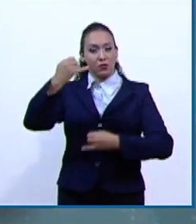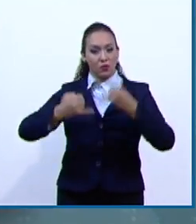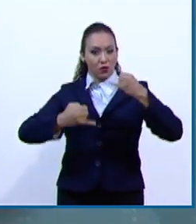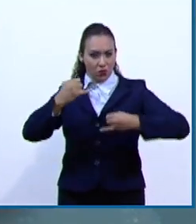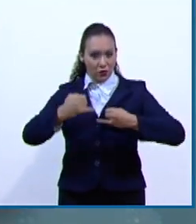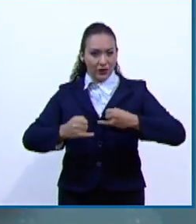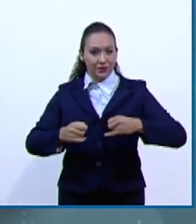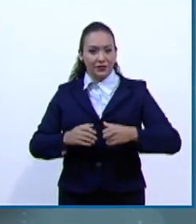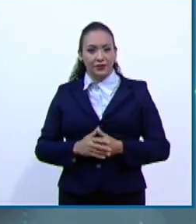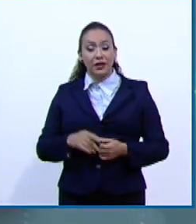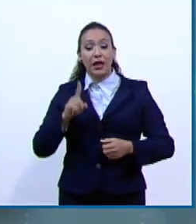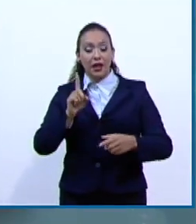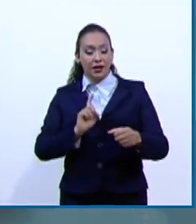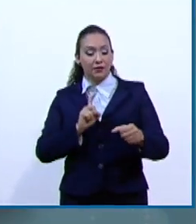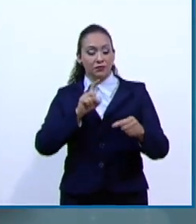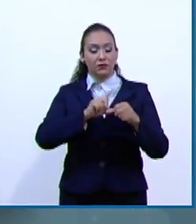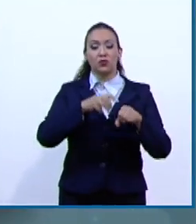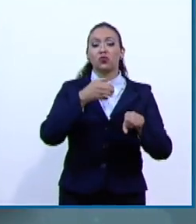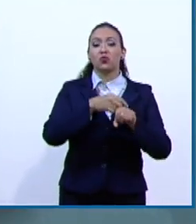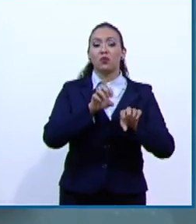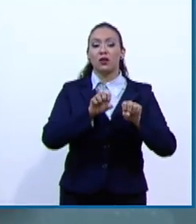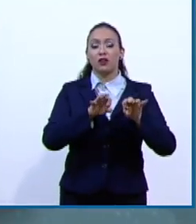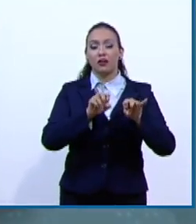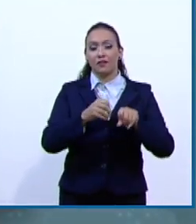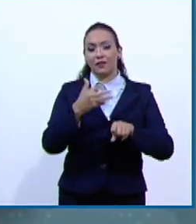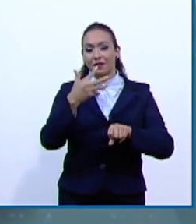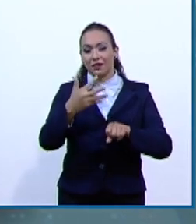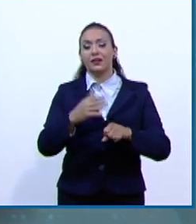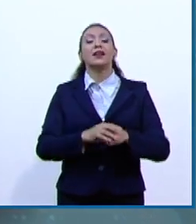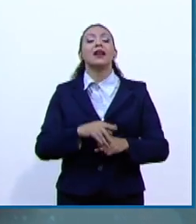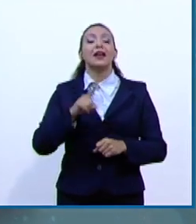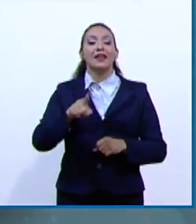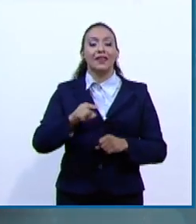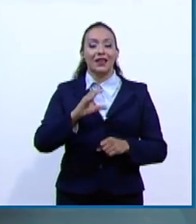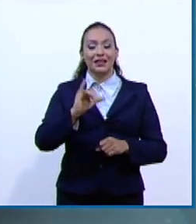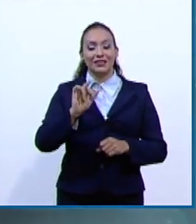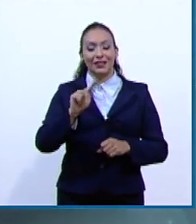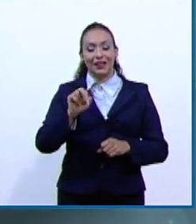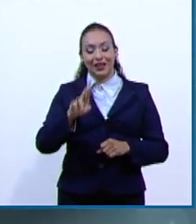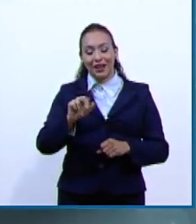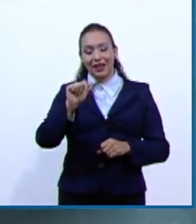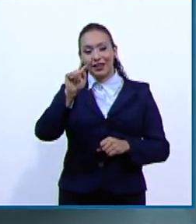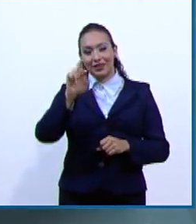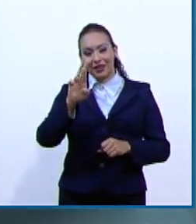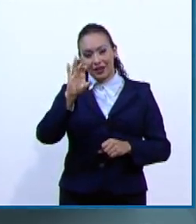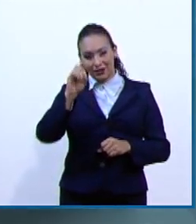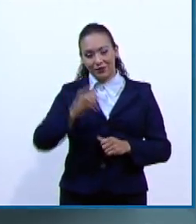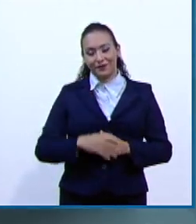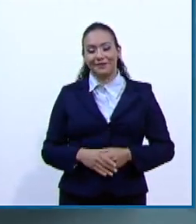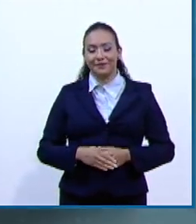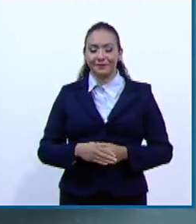Estado, adscrito al Juzgado Mixto de Paz del municipio de Cirándaro de los Chávez. Para el canal del Poder